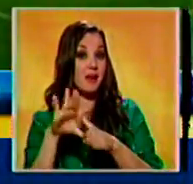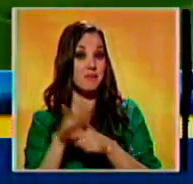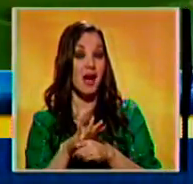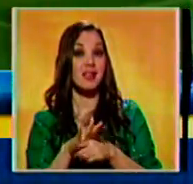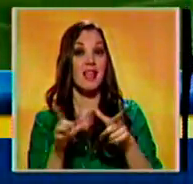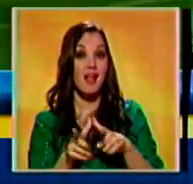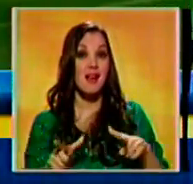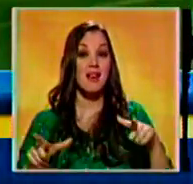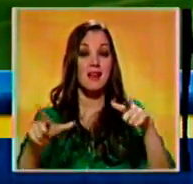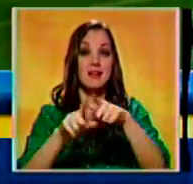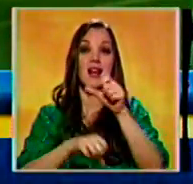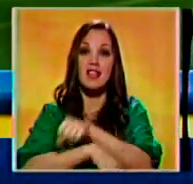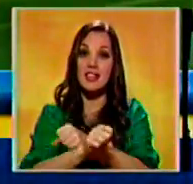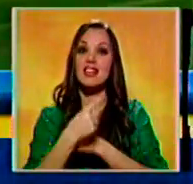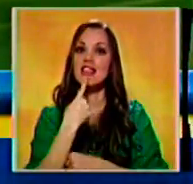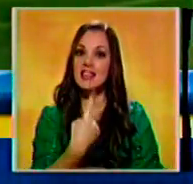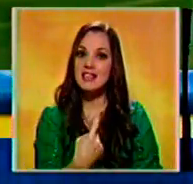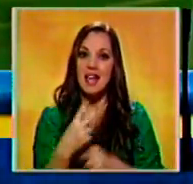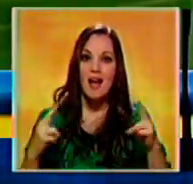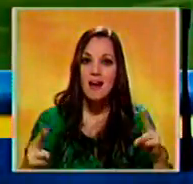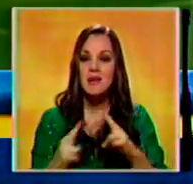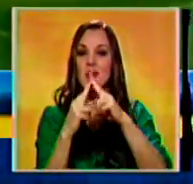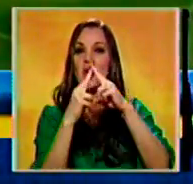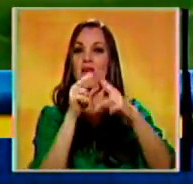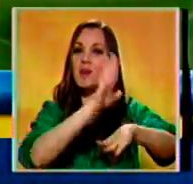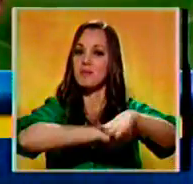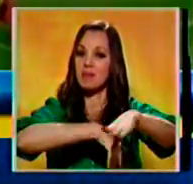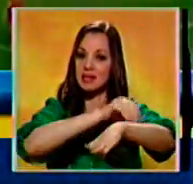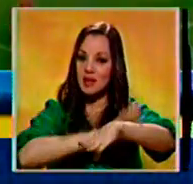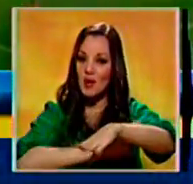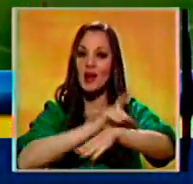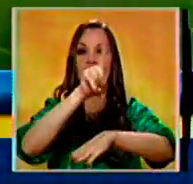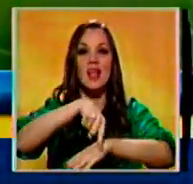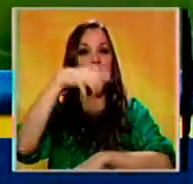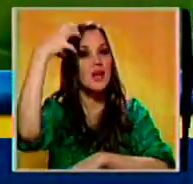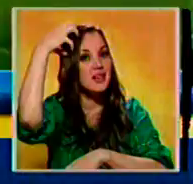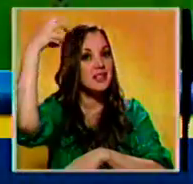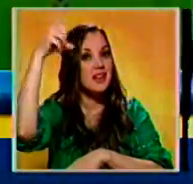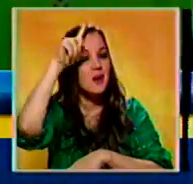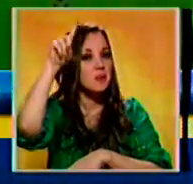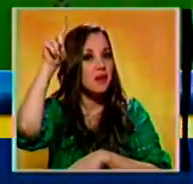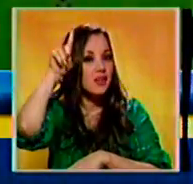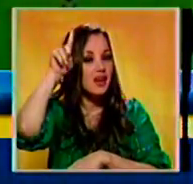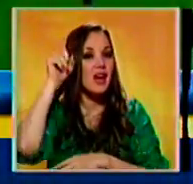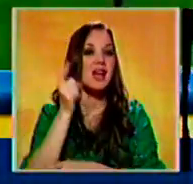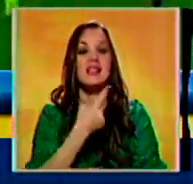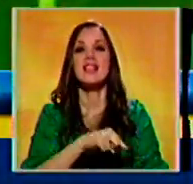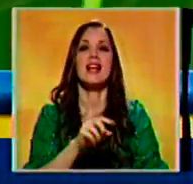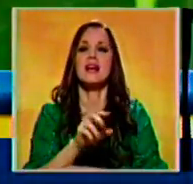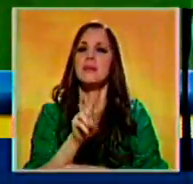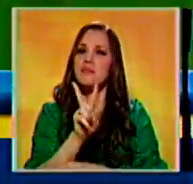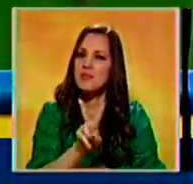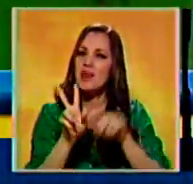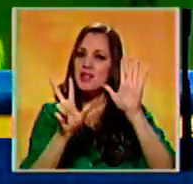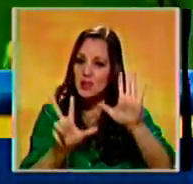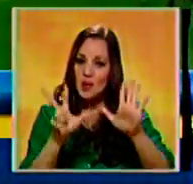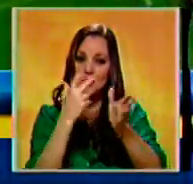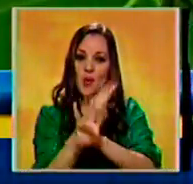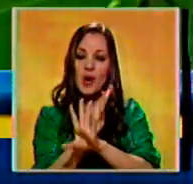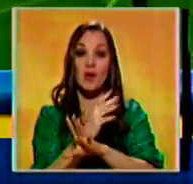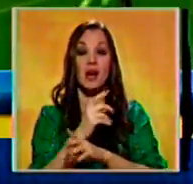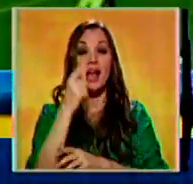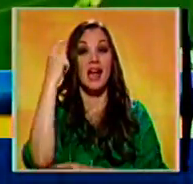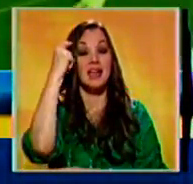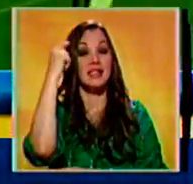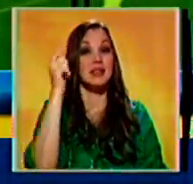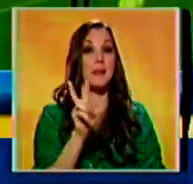que el Clásico tiene fecha. El encuentro entre Barcelona y Real Madrid, correspondiente a la 28ª jornada de la Liga, se jugará el domingo 22